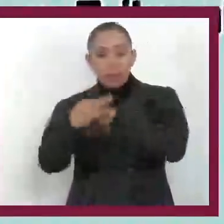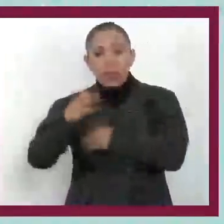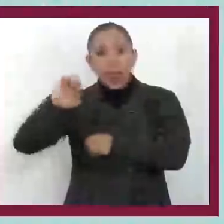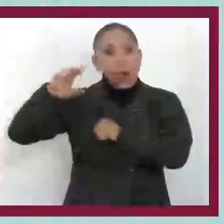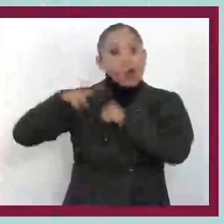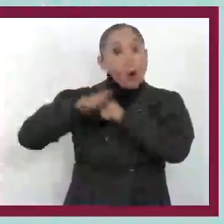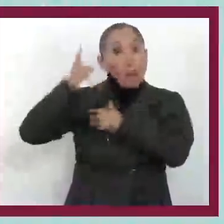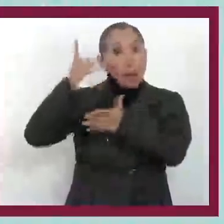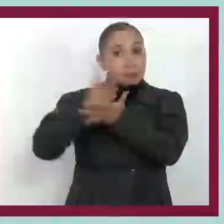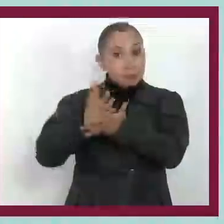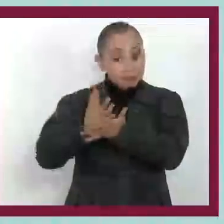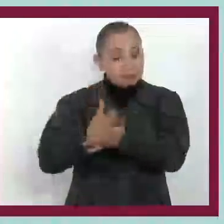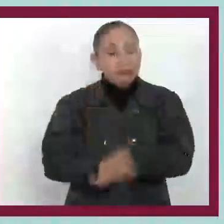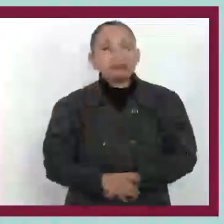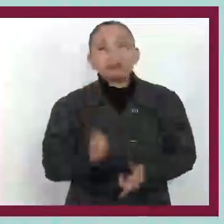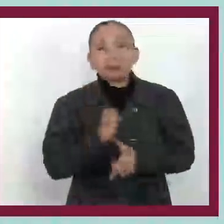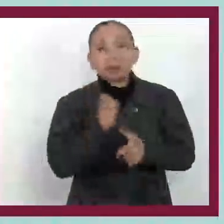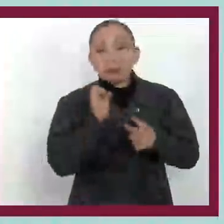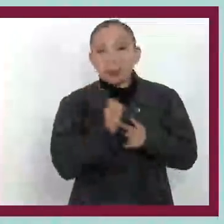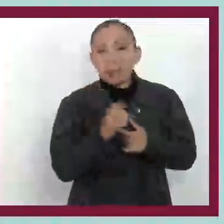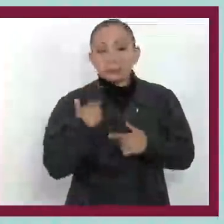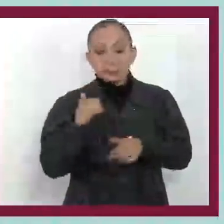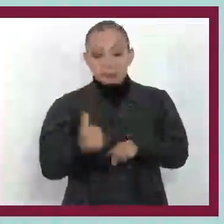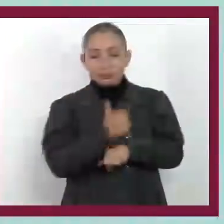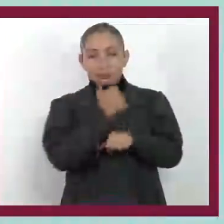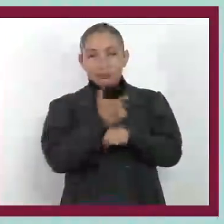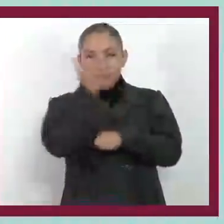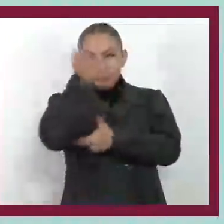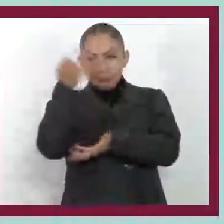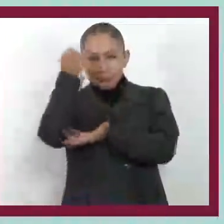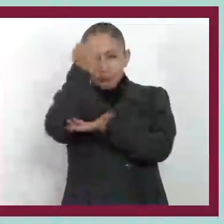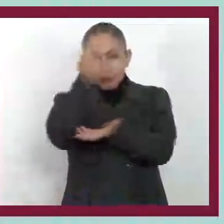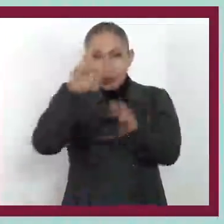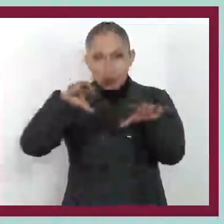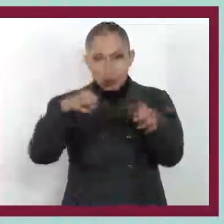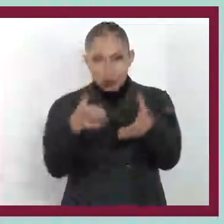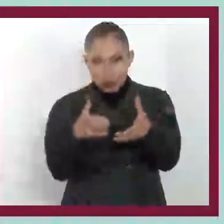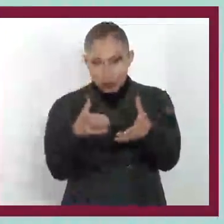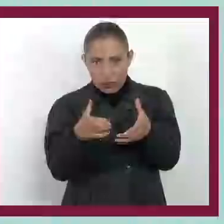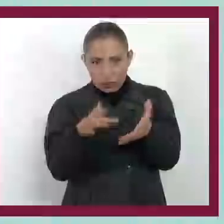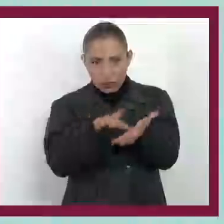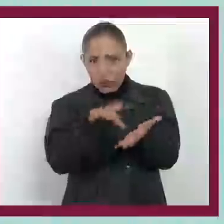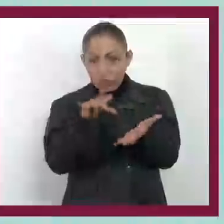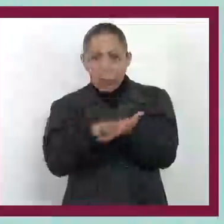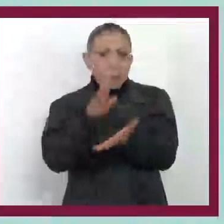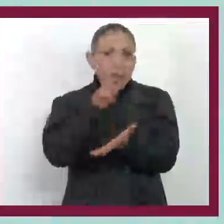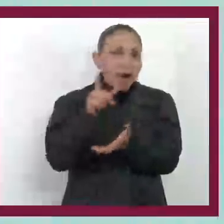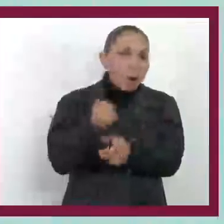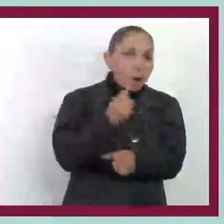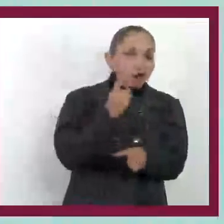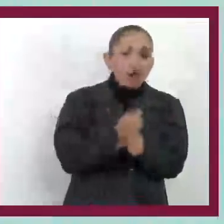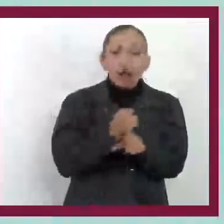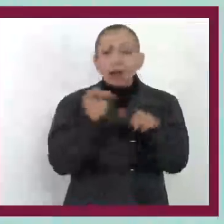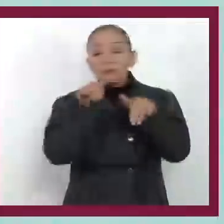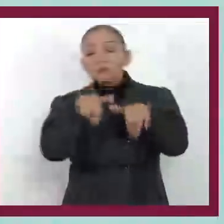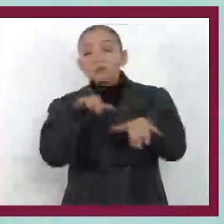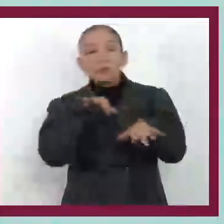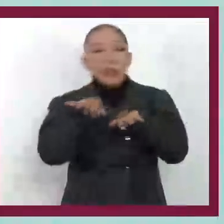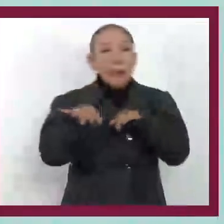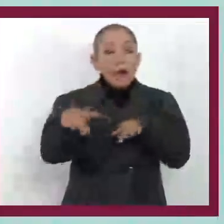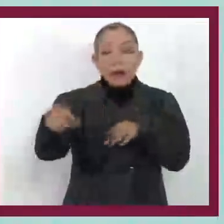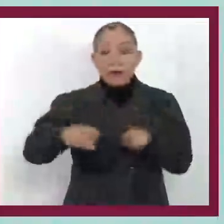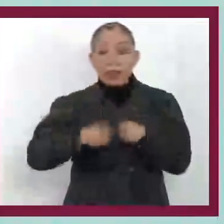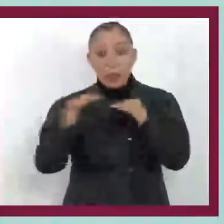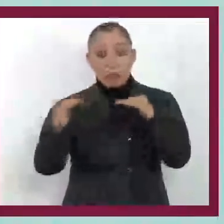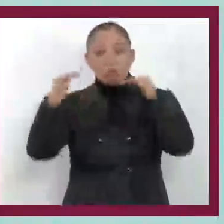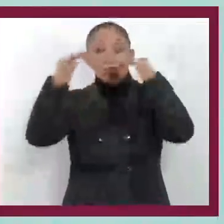Europeos. Asimismo, se instituyó un Fondo Social de la Comunidad para mejorar las oportunidades de empleo y el nivel de